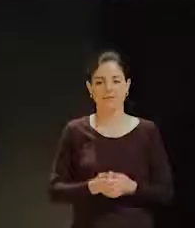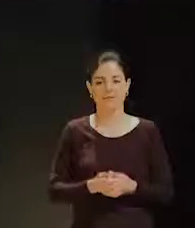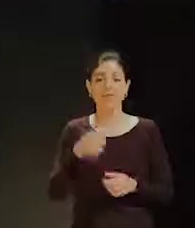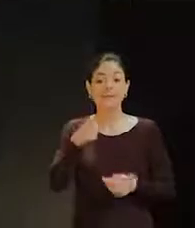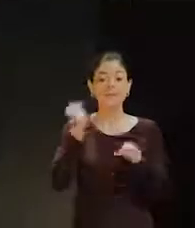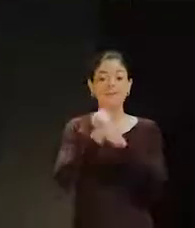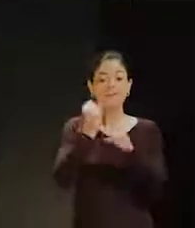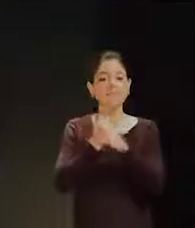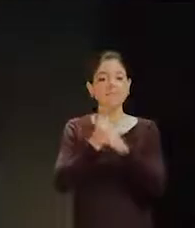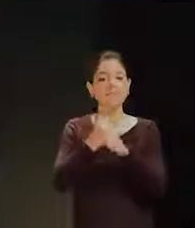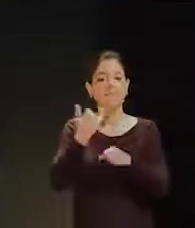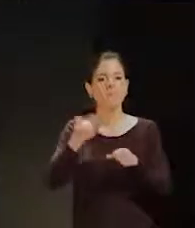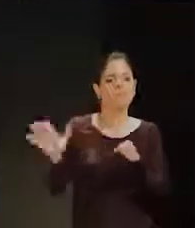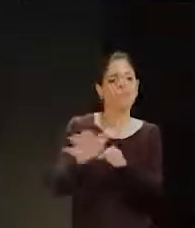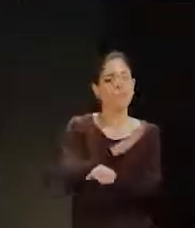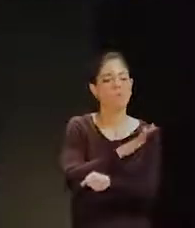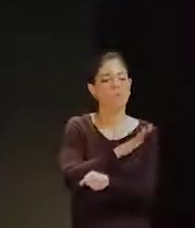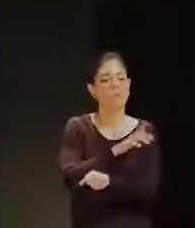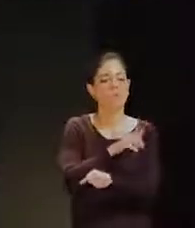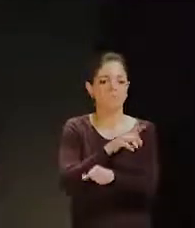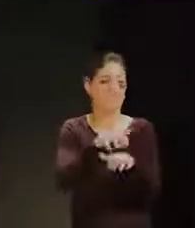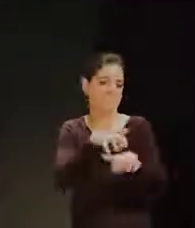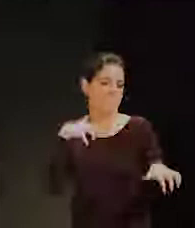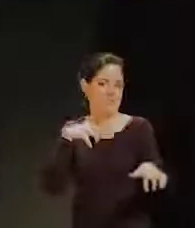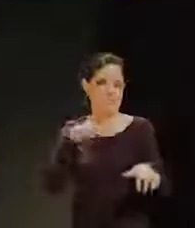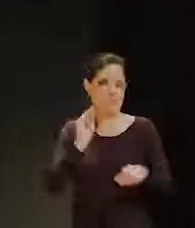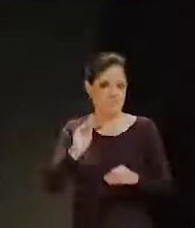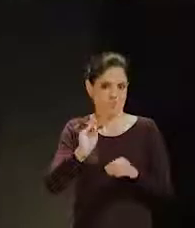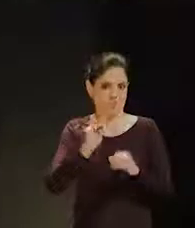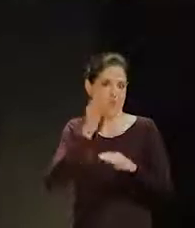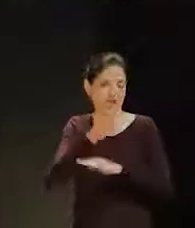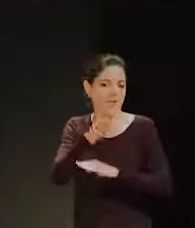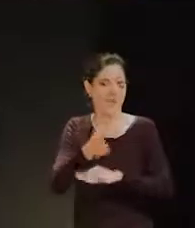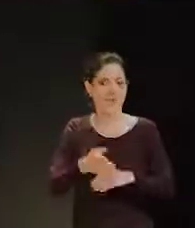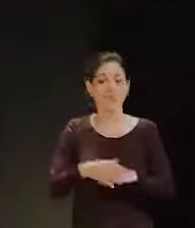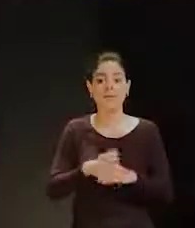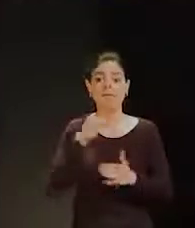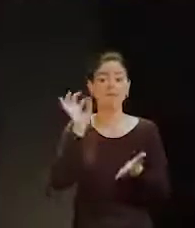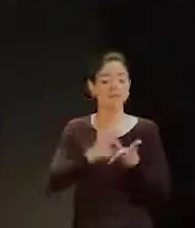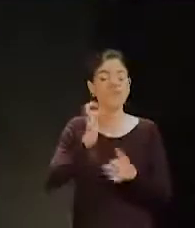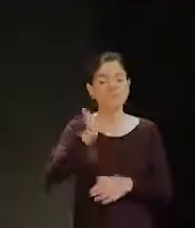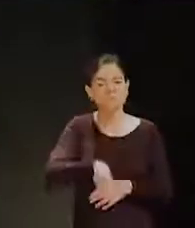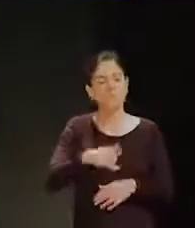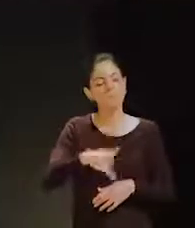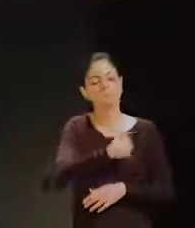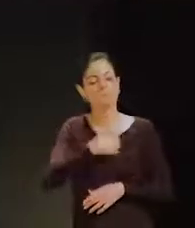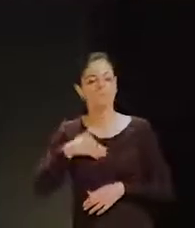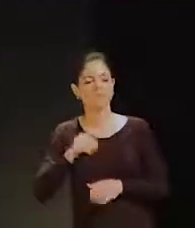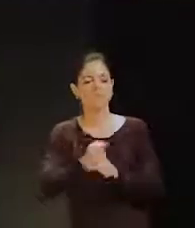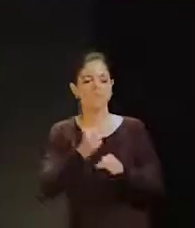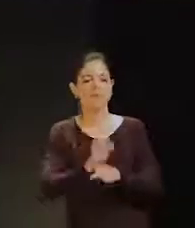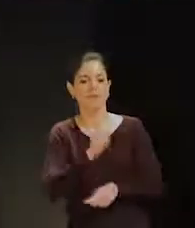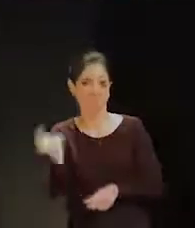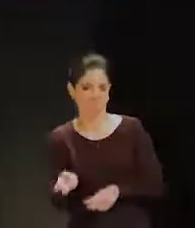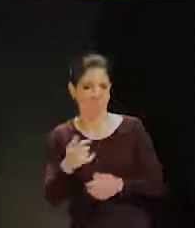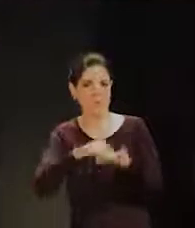con este trabajo van a cubrir la más grande parte de la despesa y en el restante tiempo pueden trabajar sobre